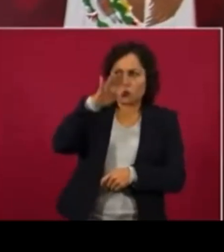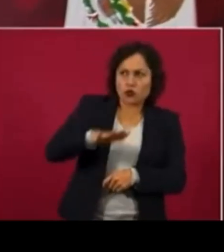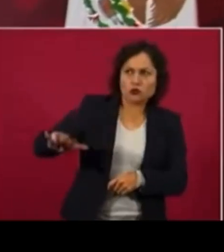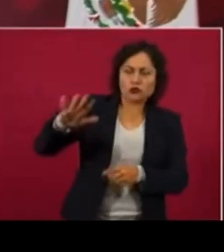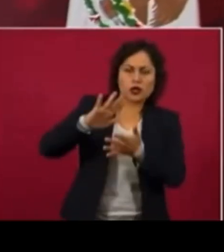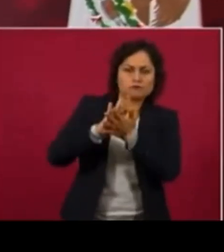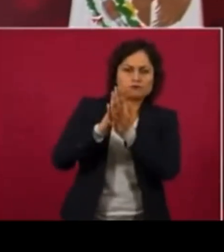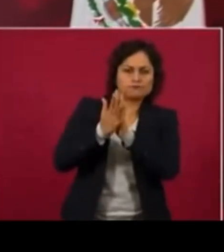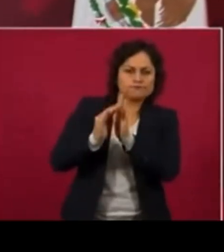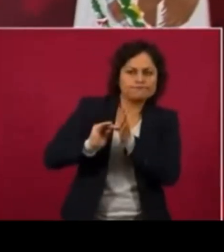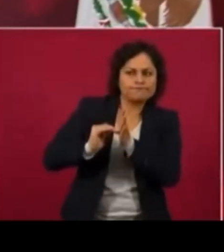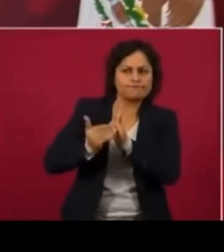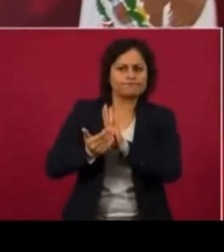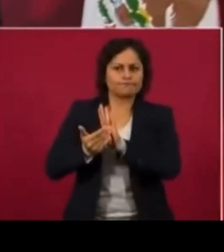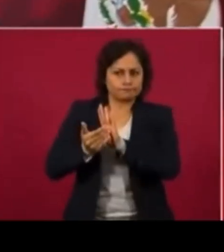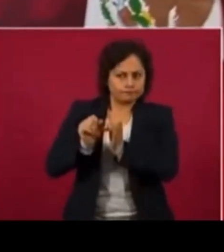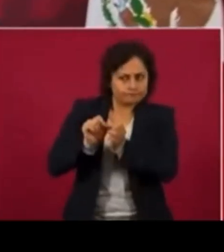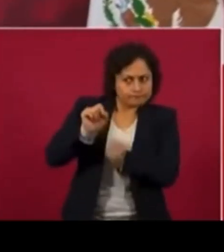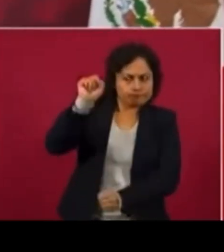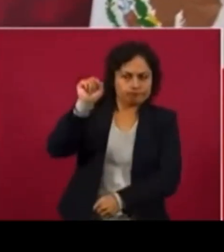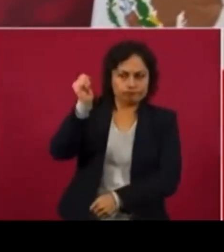Esto es una amenaza, es realmente. Porque